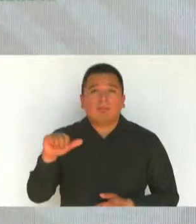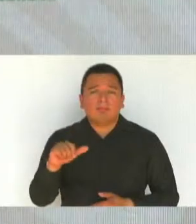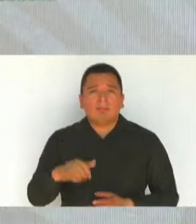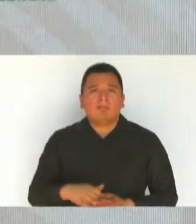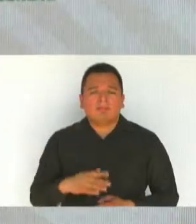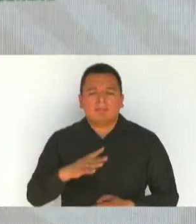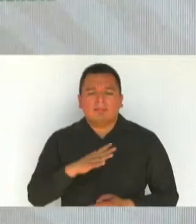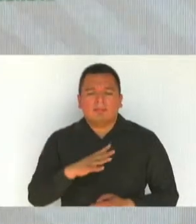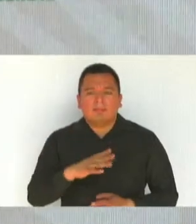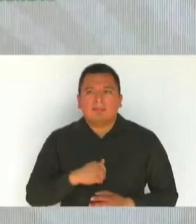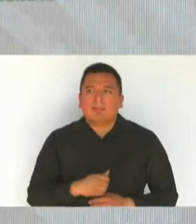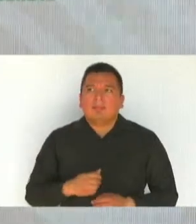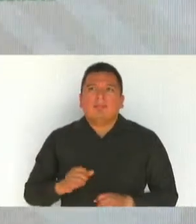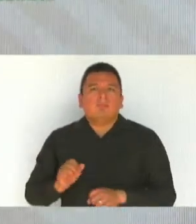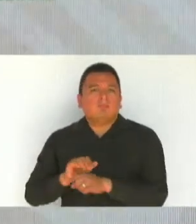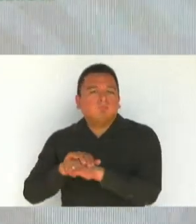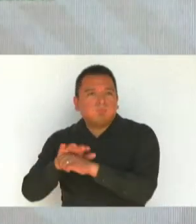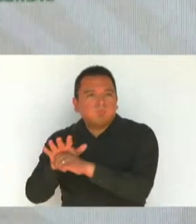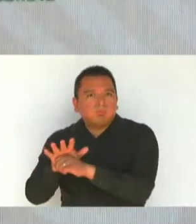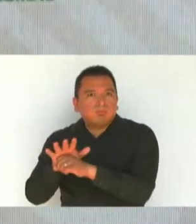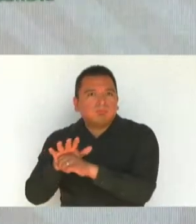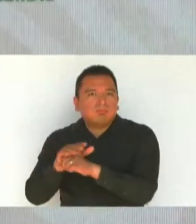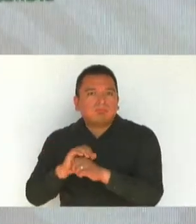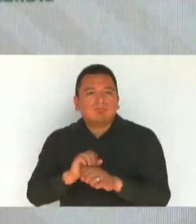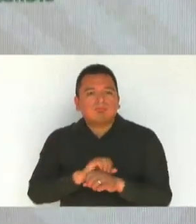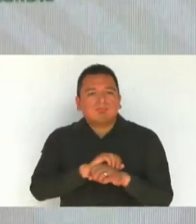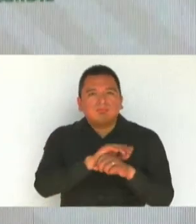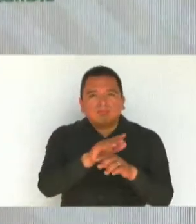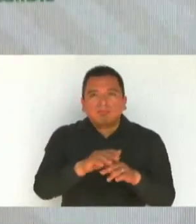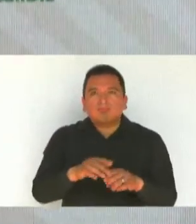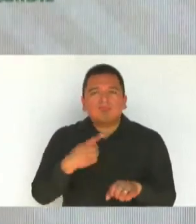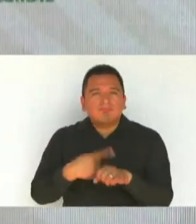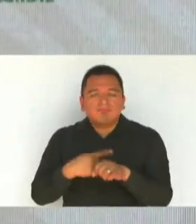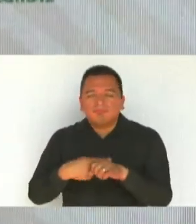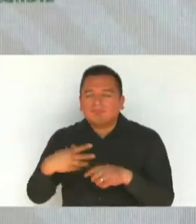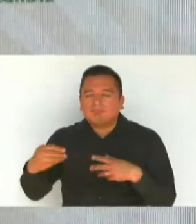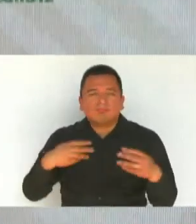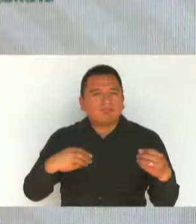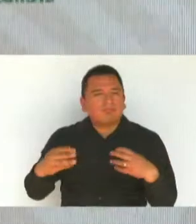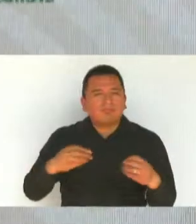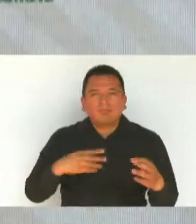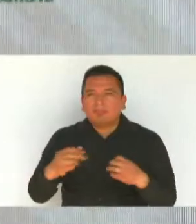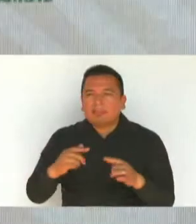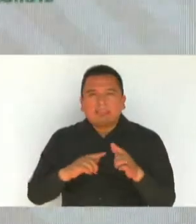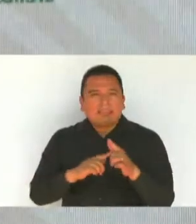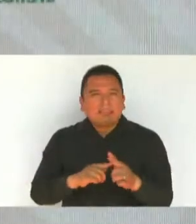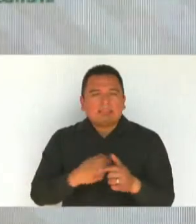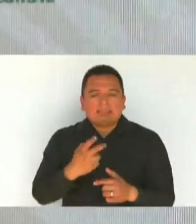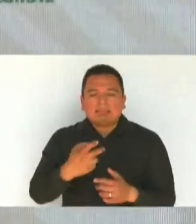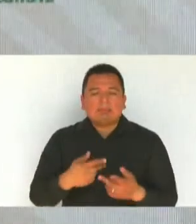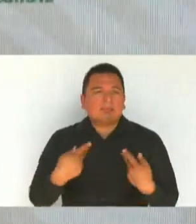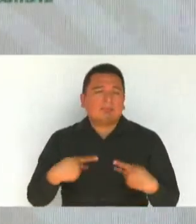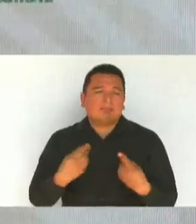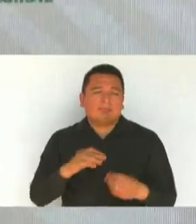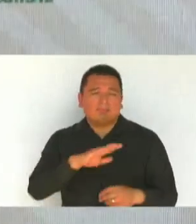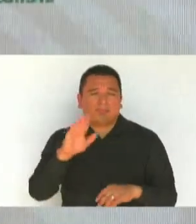entre dos epidemias que generaron una combinación mortal